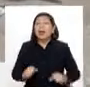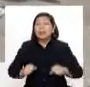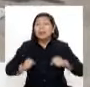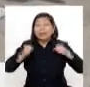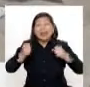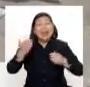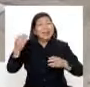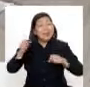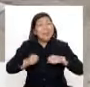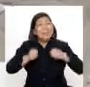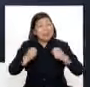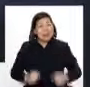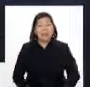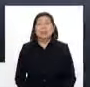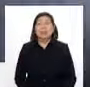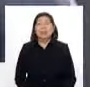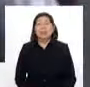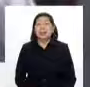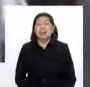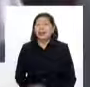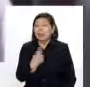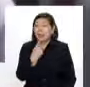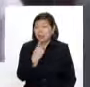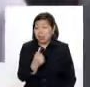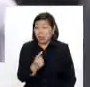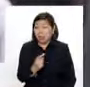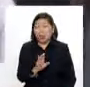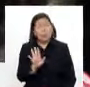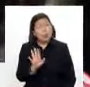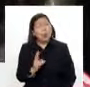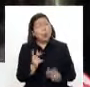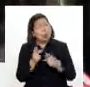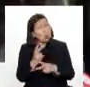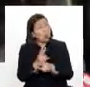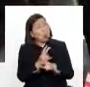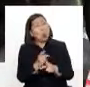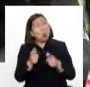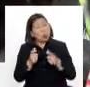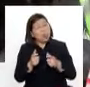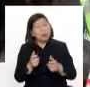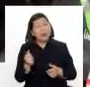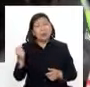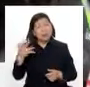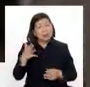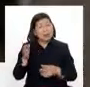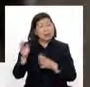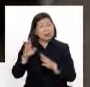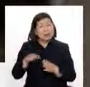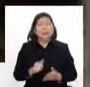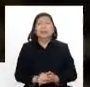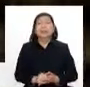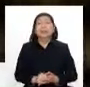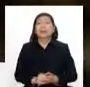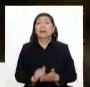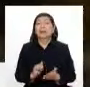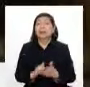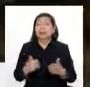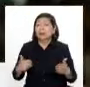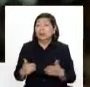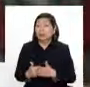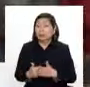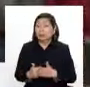protestas. Asimismo, exhortó a la población a no bajar la guardia con respecto a la quinta ola de la COVID-19 que